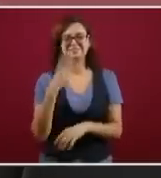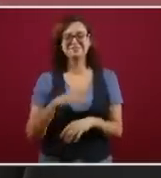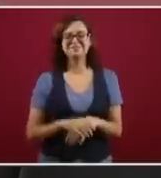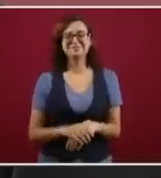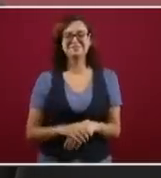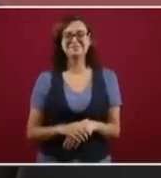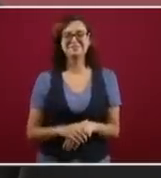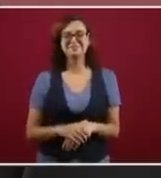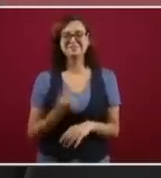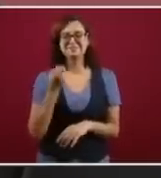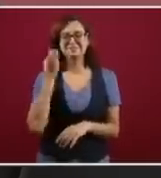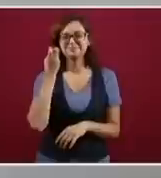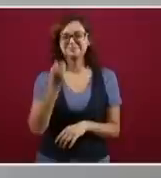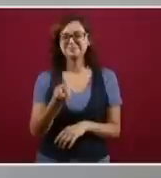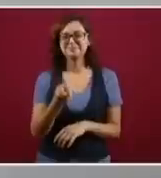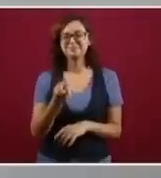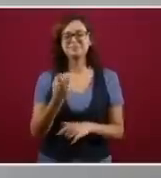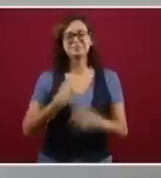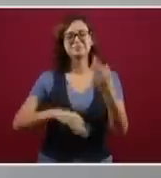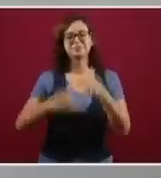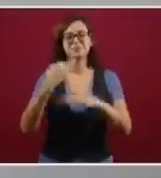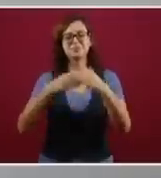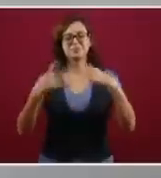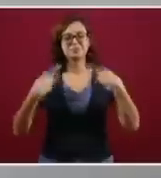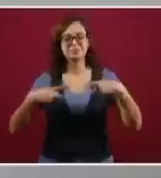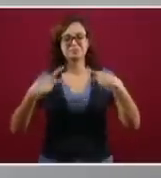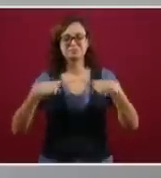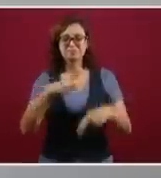y esto aplica para todo el mundo